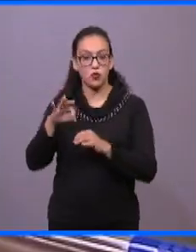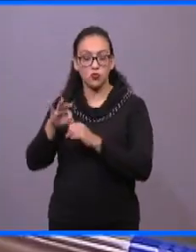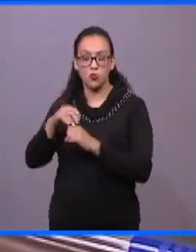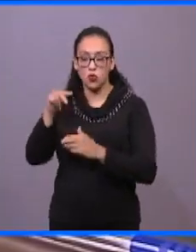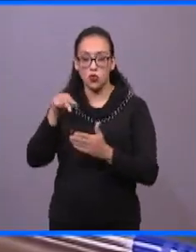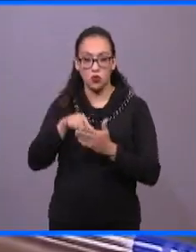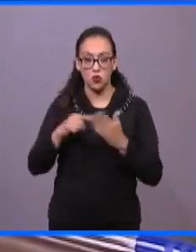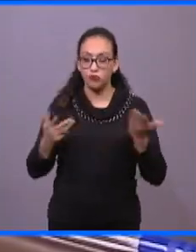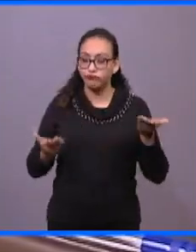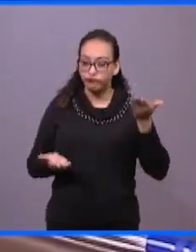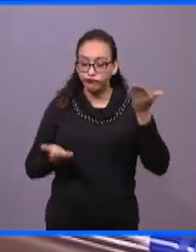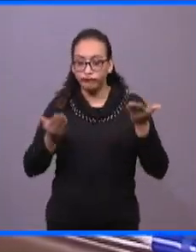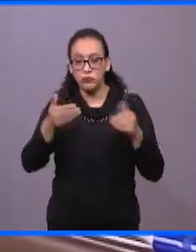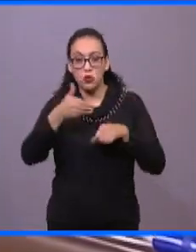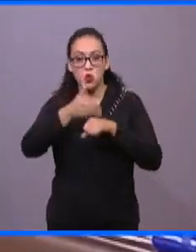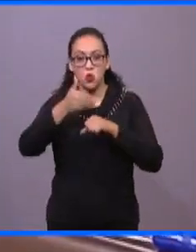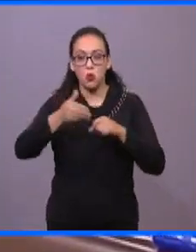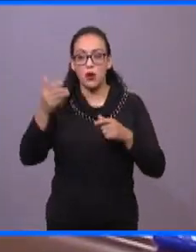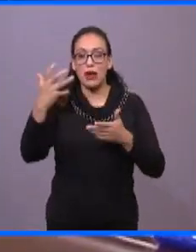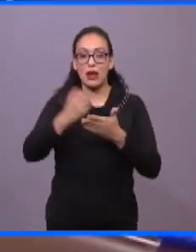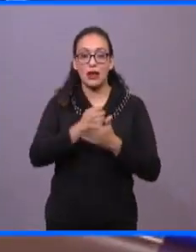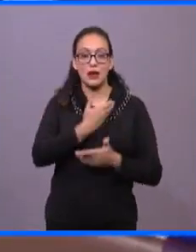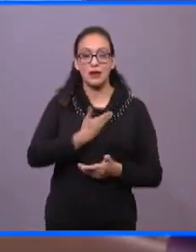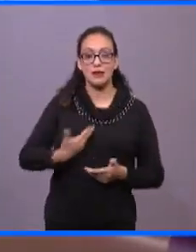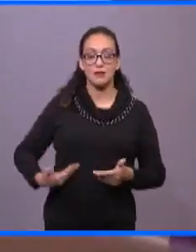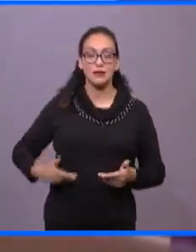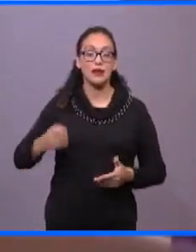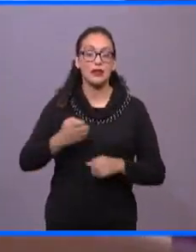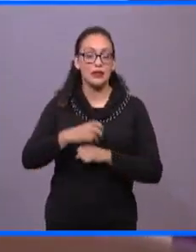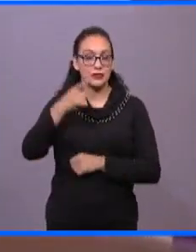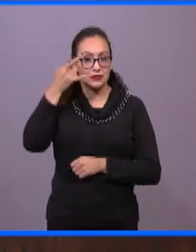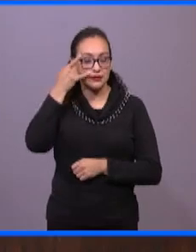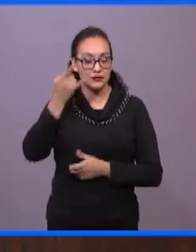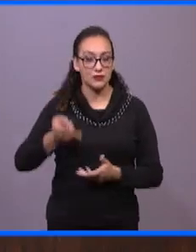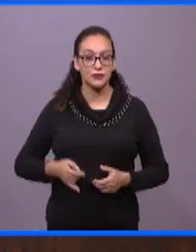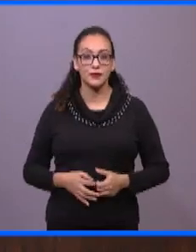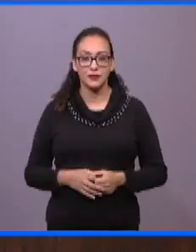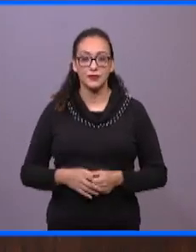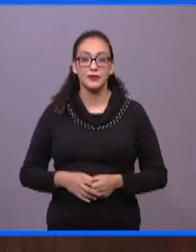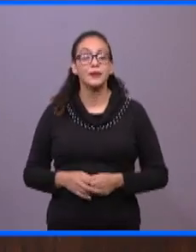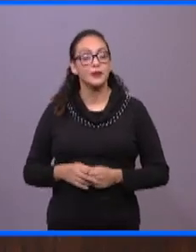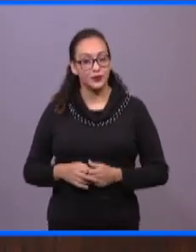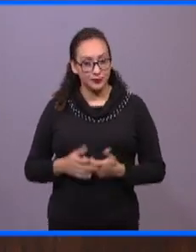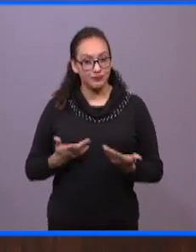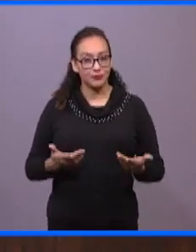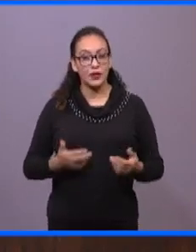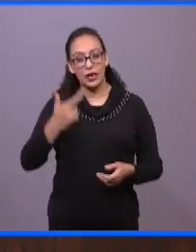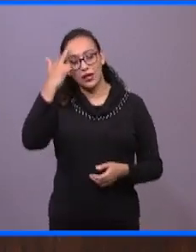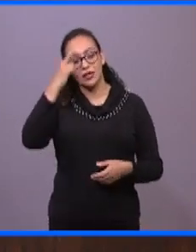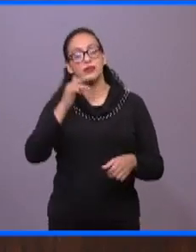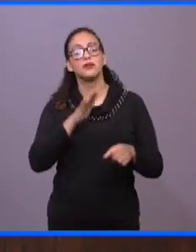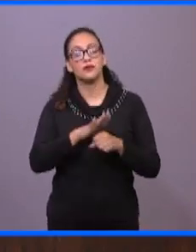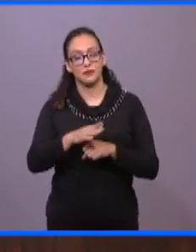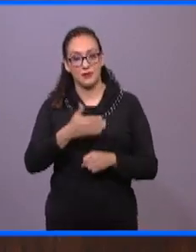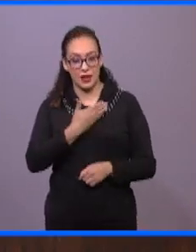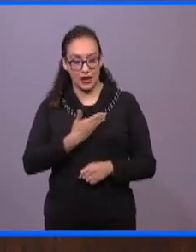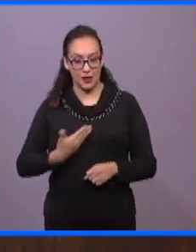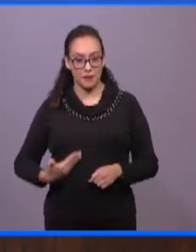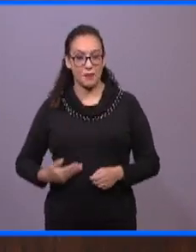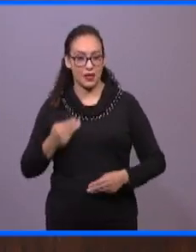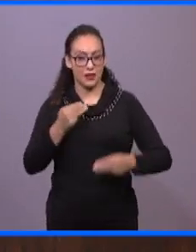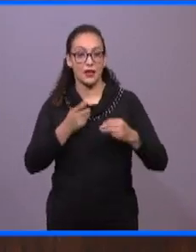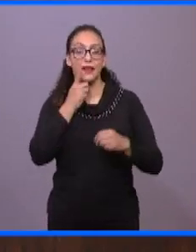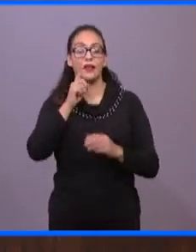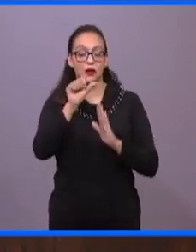el proceso de elección de magistraturas de circuito en el estado de Campeche. Entre sus argumentos, la magistrada presidenta consideró